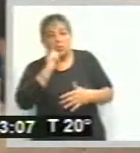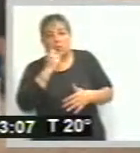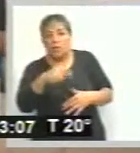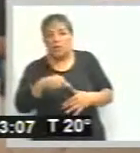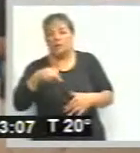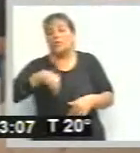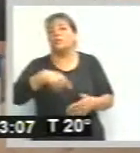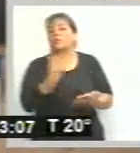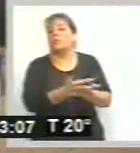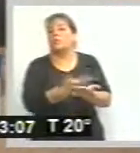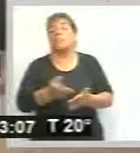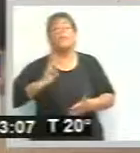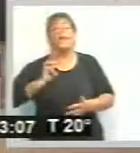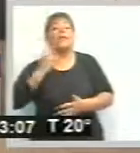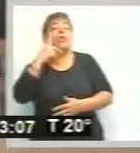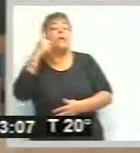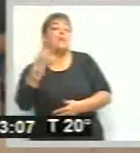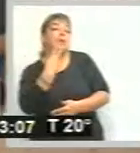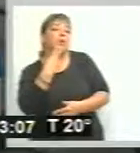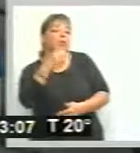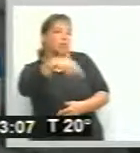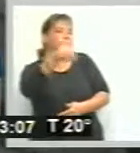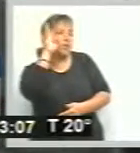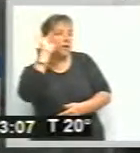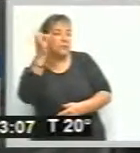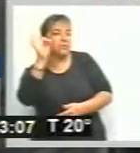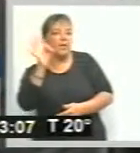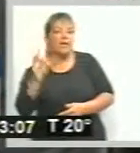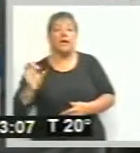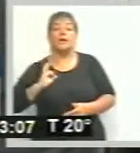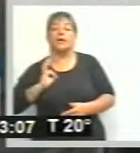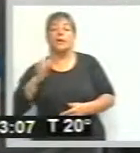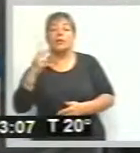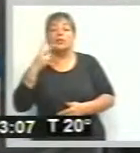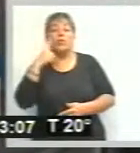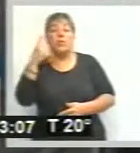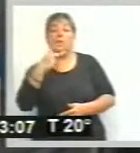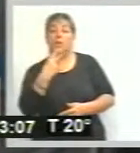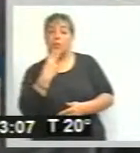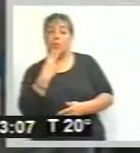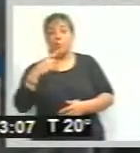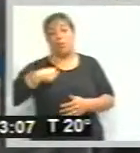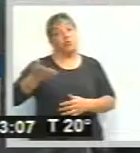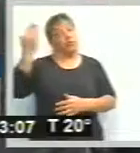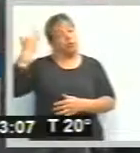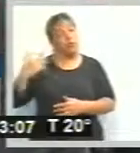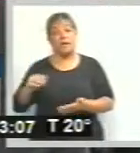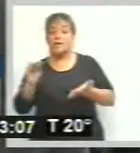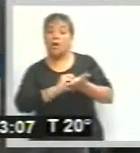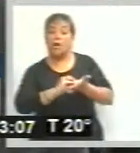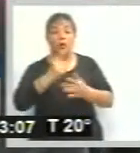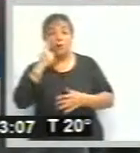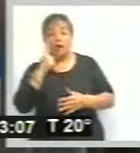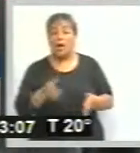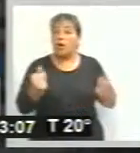venimos pidiendo desde el 2011. Ustedes recordarán que en el 2011 nosotros con el Consejo Deliberante, cuando yo era concejal, junto con el bloque